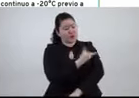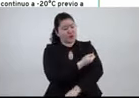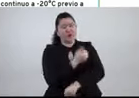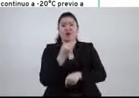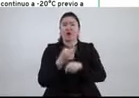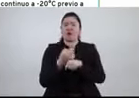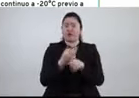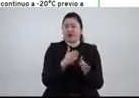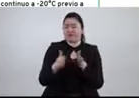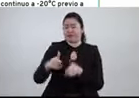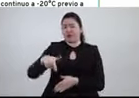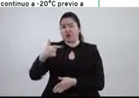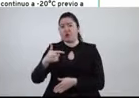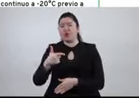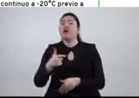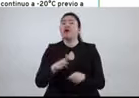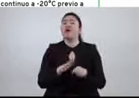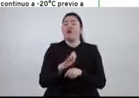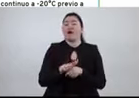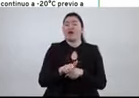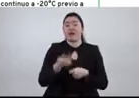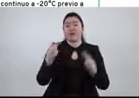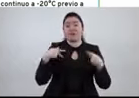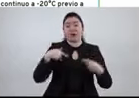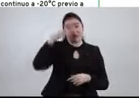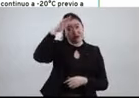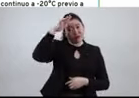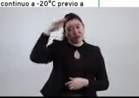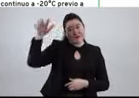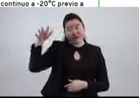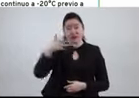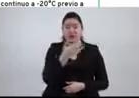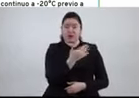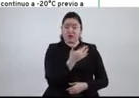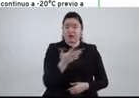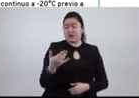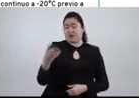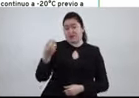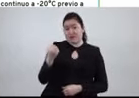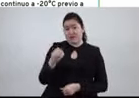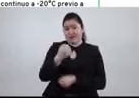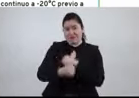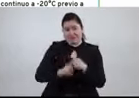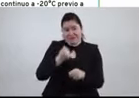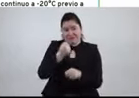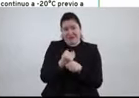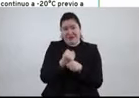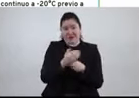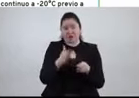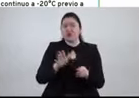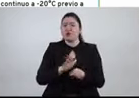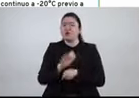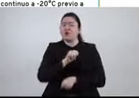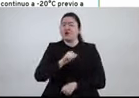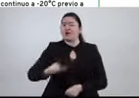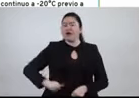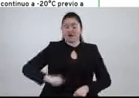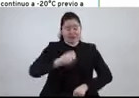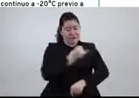esta fase 12 en primera dosis adultos de 50 a 59 años de edad de las alcaldías